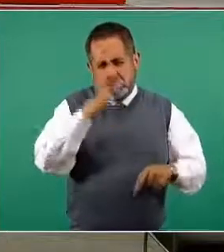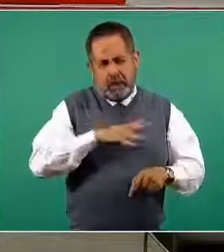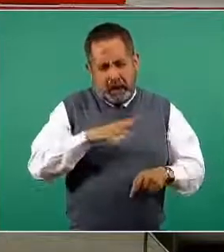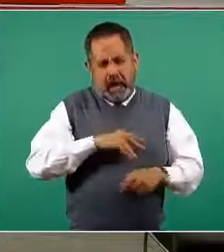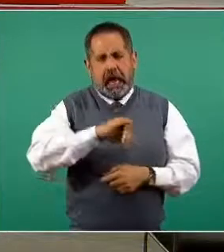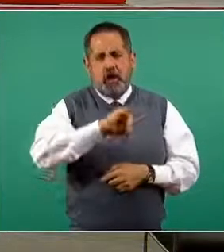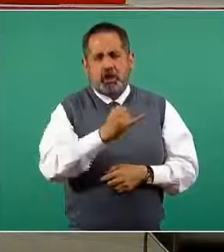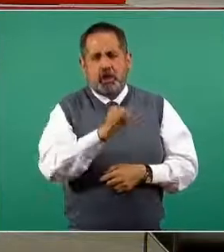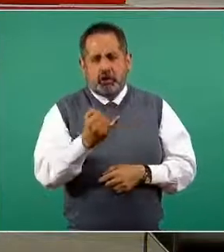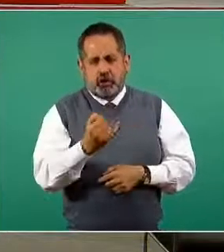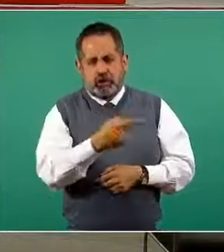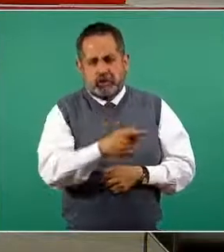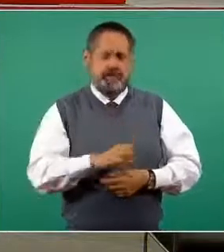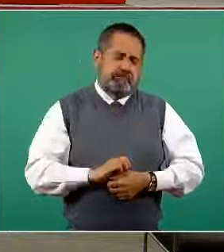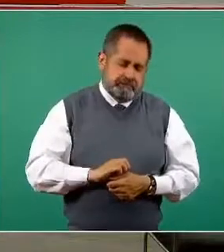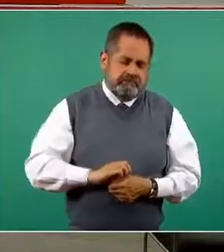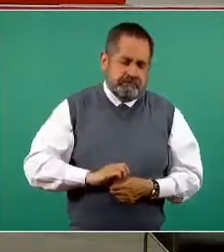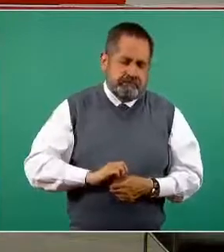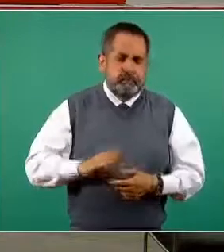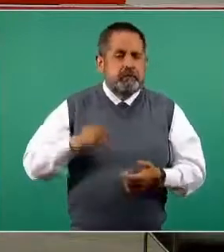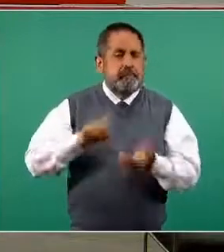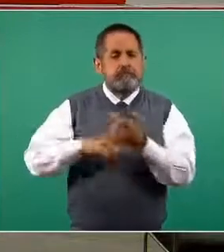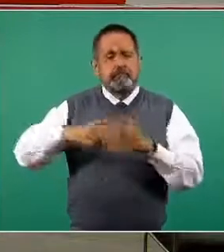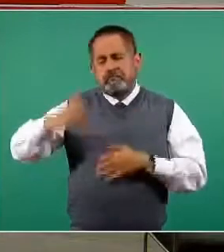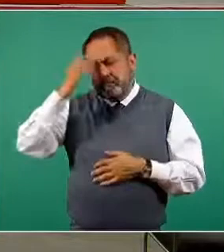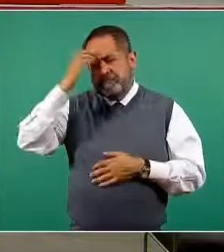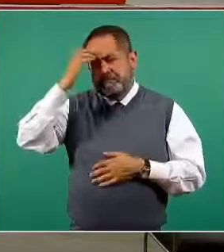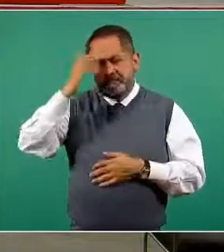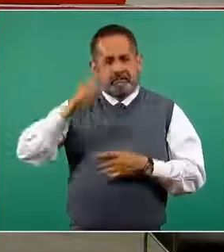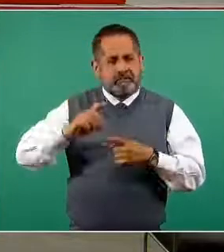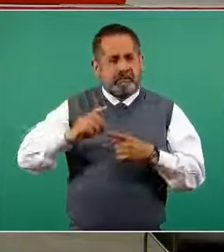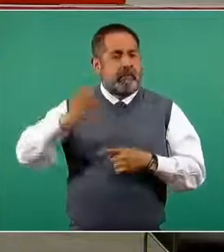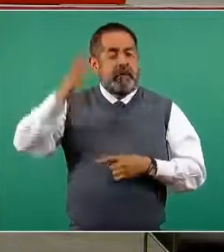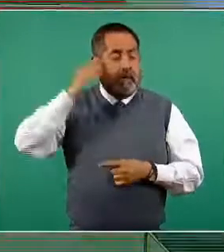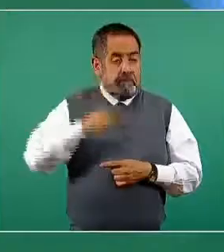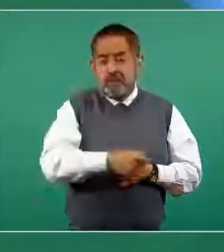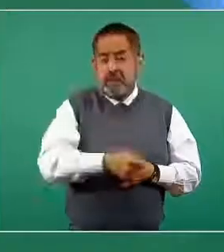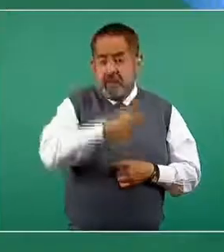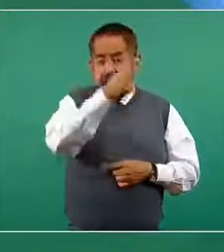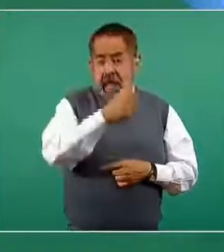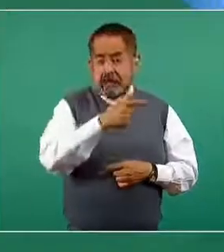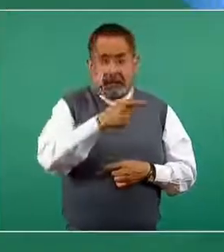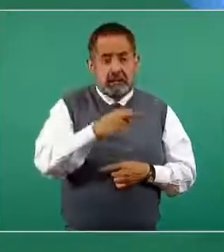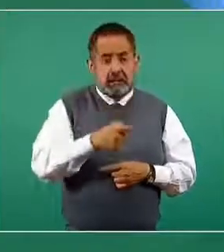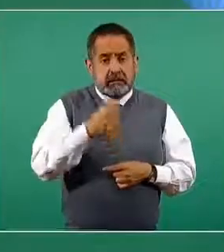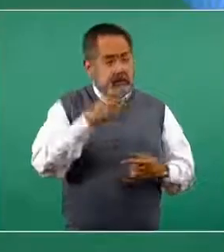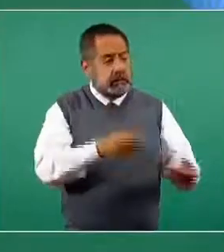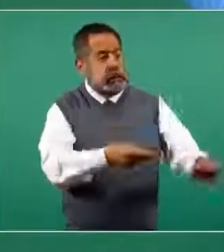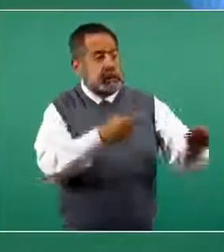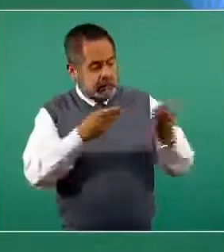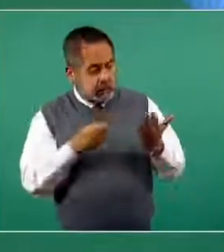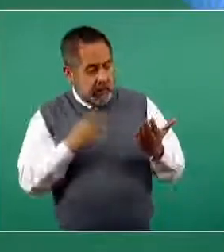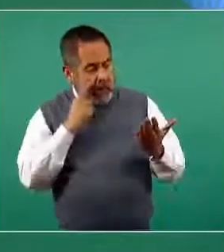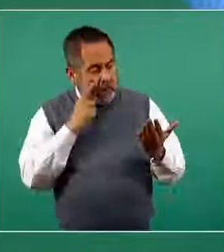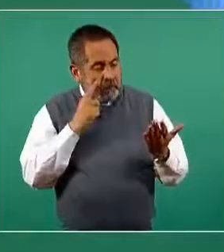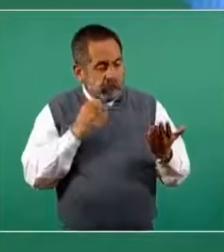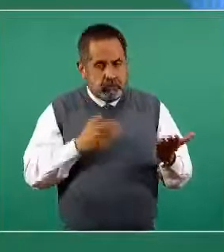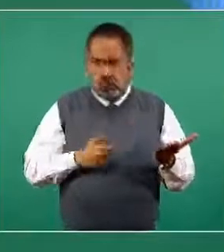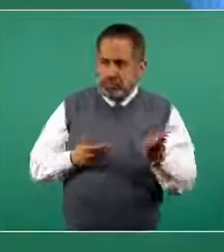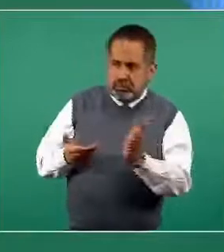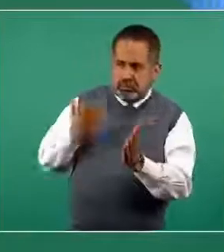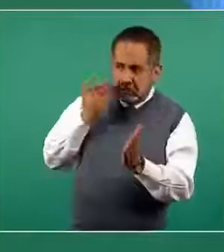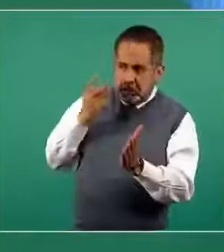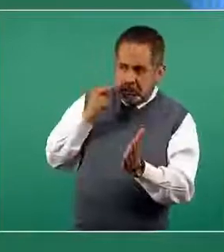Y esta vacuna la conocimos desde el inicio, de hecho se podría decir que es una de las primeras vacunas que nos fue oficial y